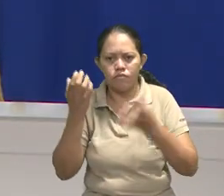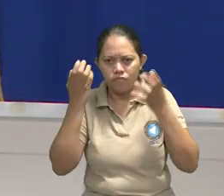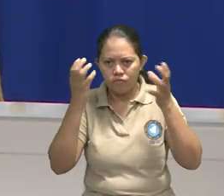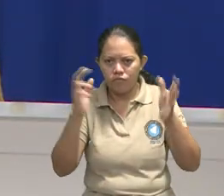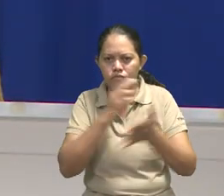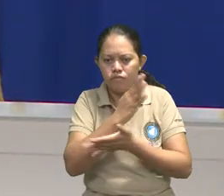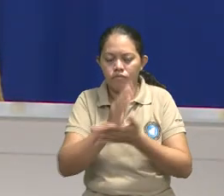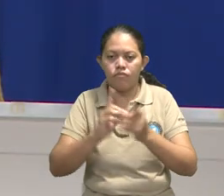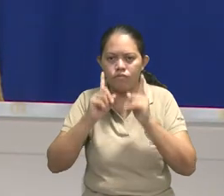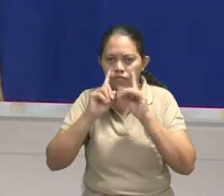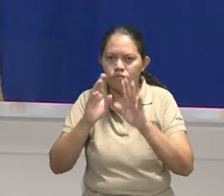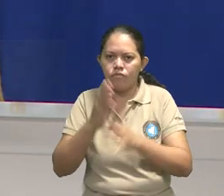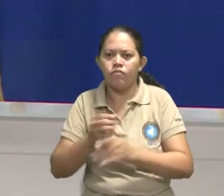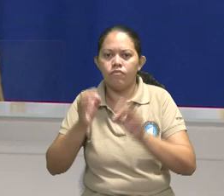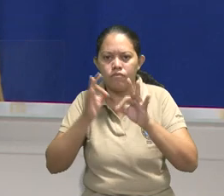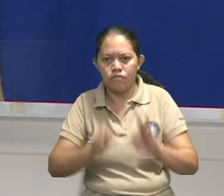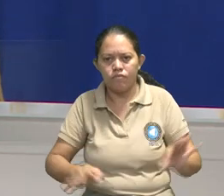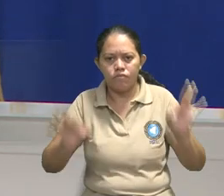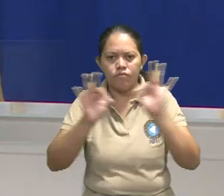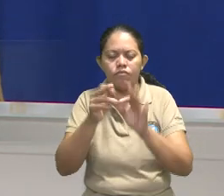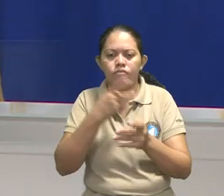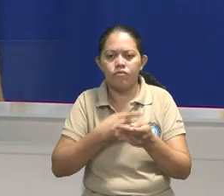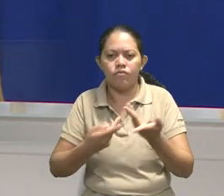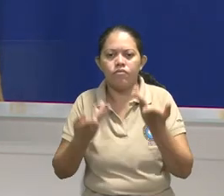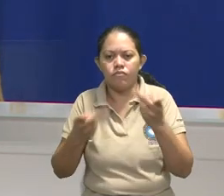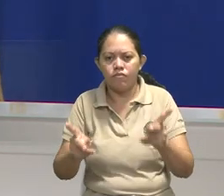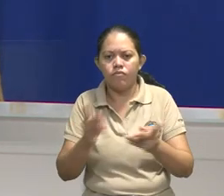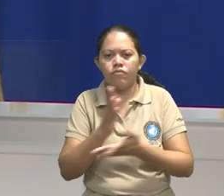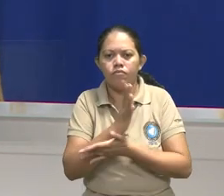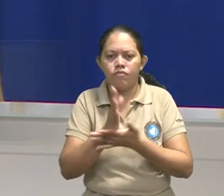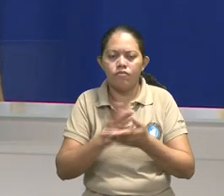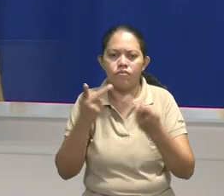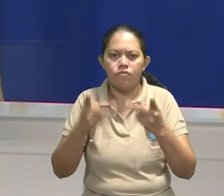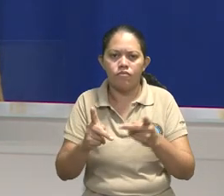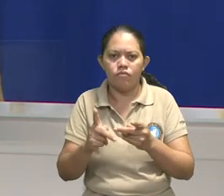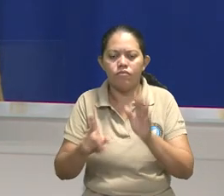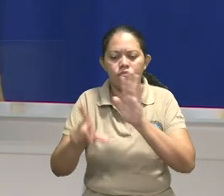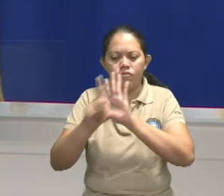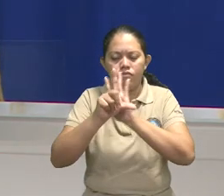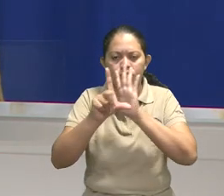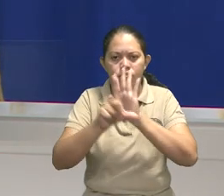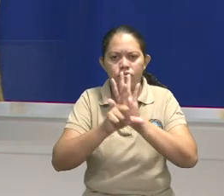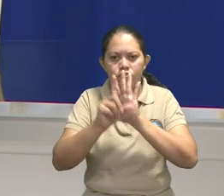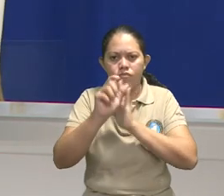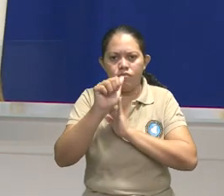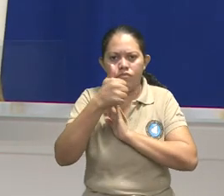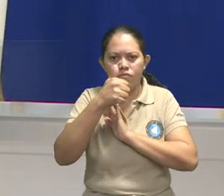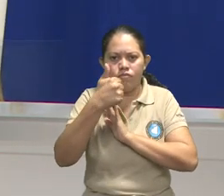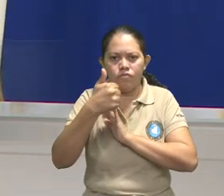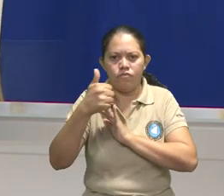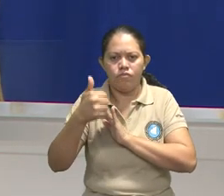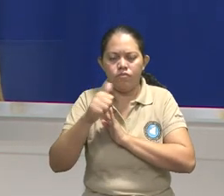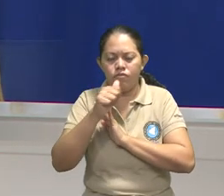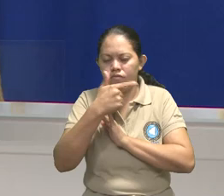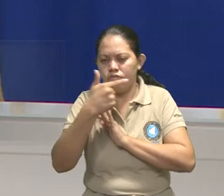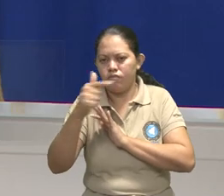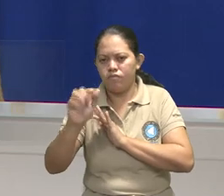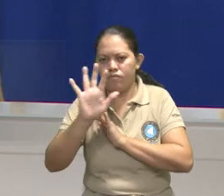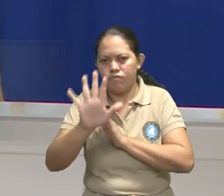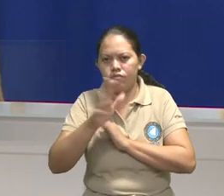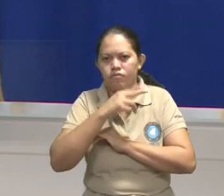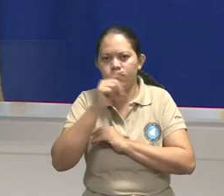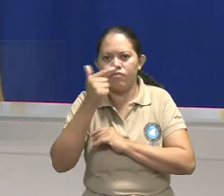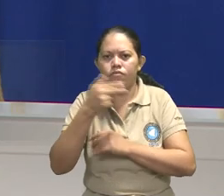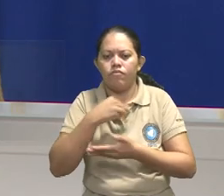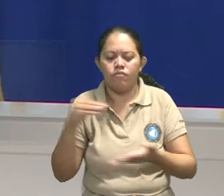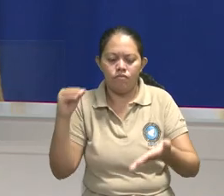beneficios, protecciones y privilegios adicionales que se establecen en la ley número 756, ley